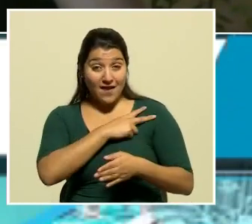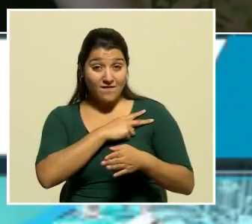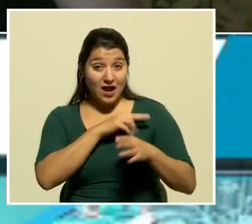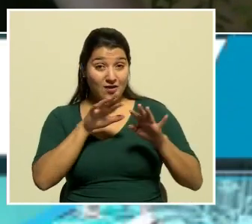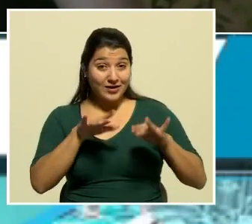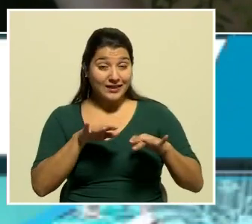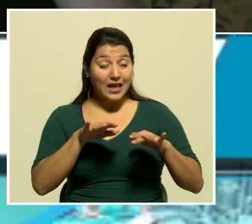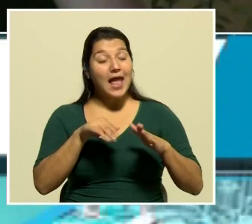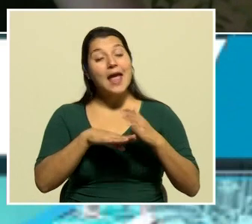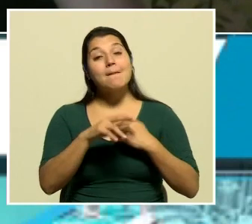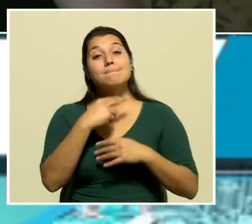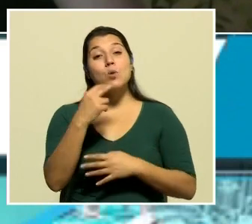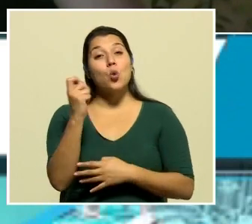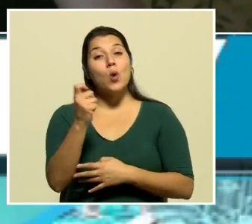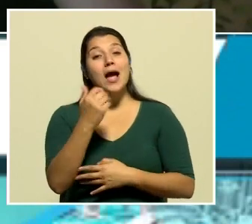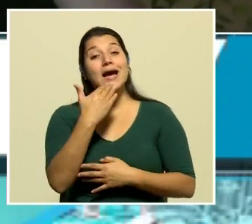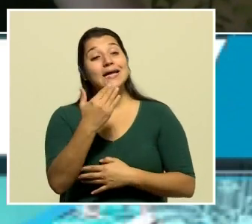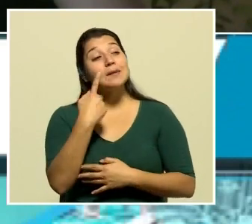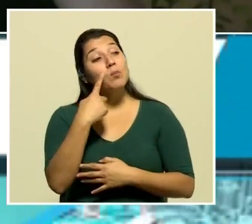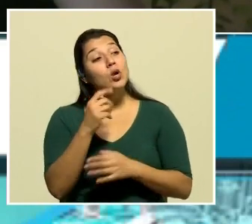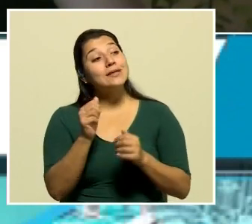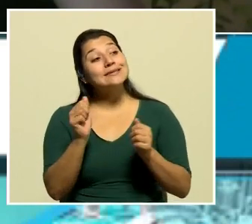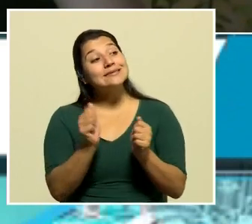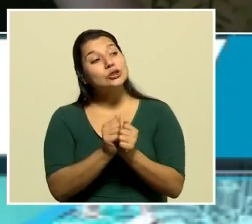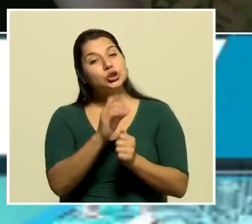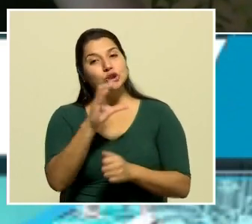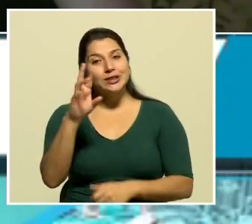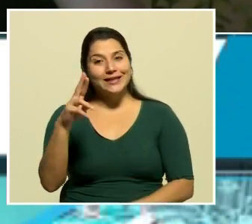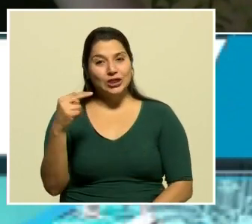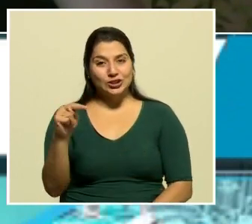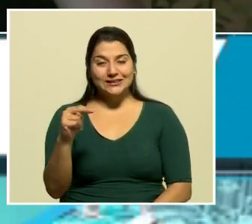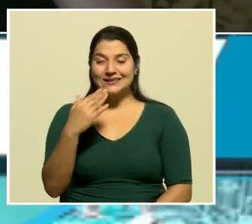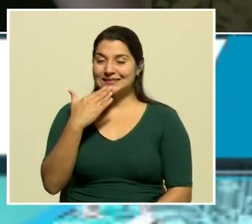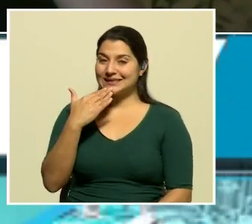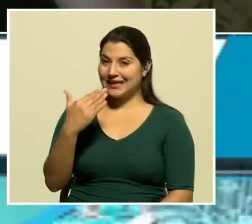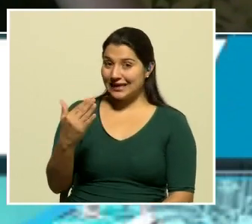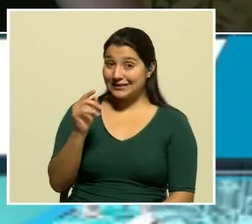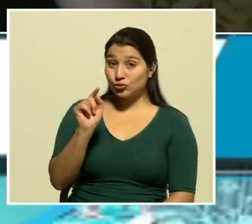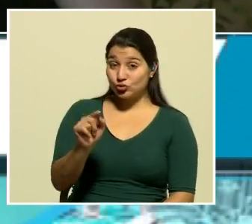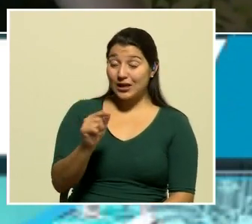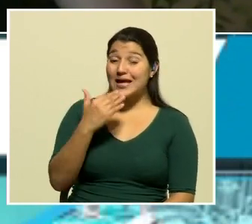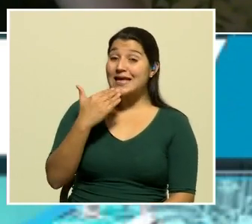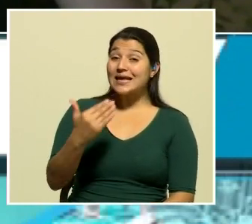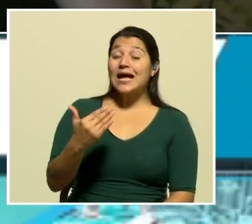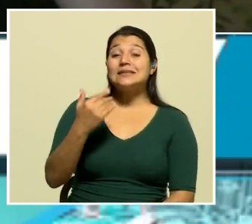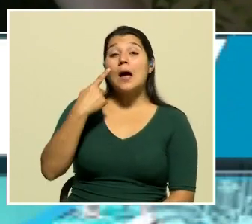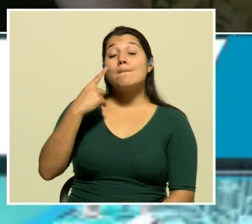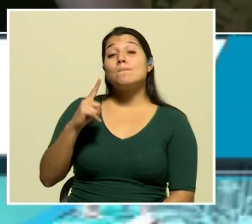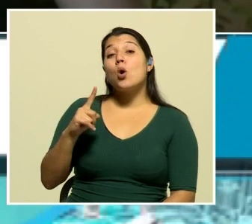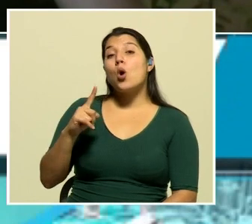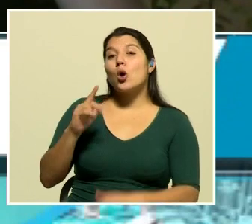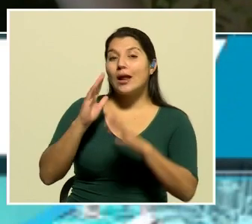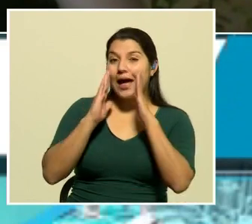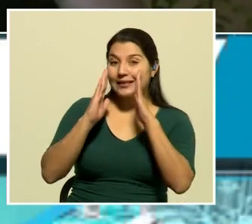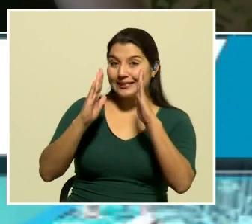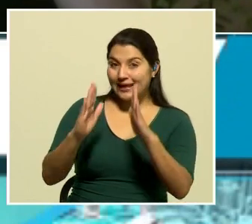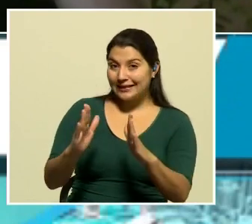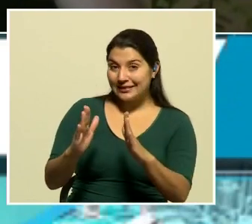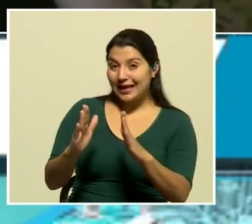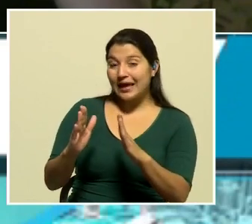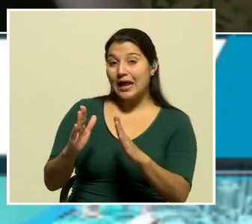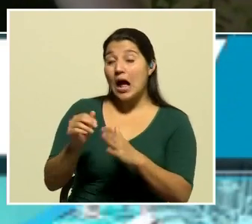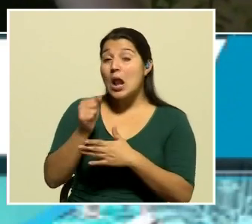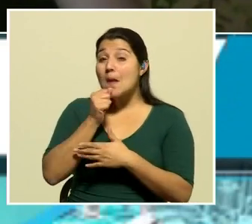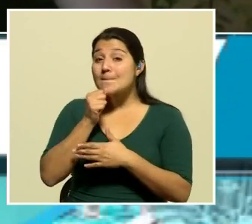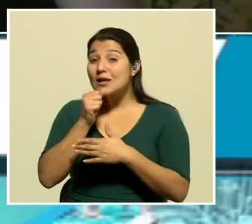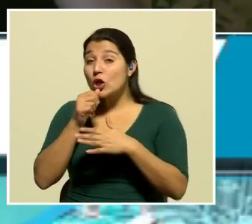muchas gracias por estar en el set de Costa Rica Noticias. Muchas gracias a vos y gracias por prestar atención a los medios locales.